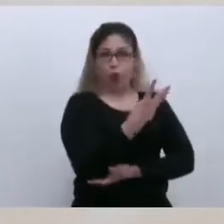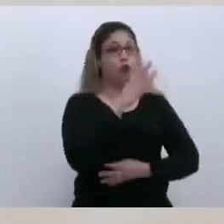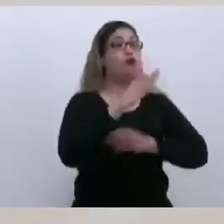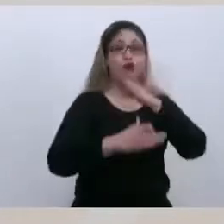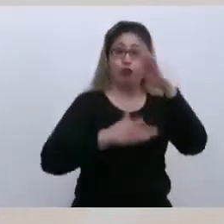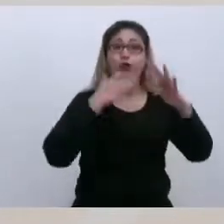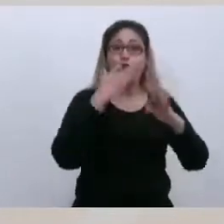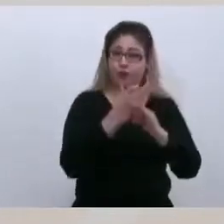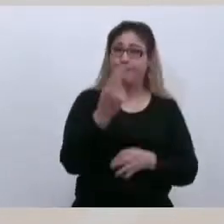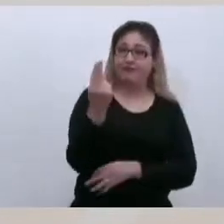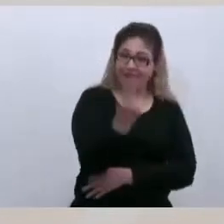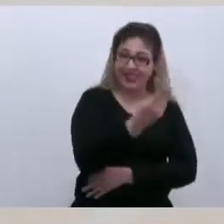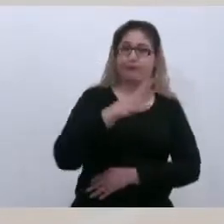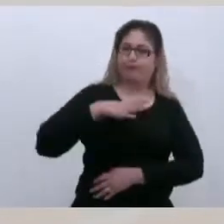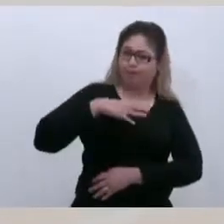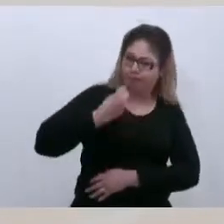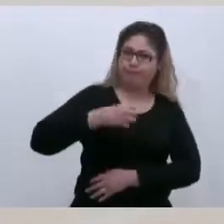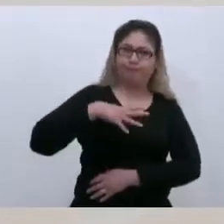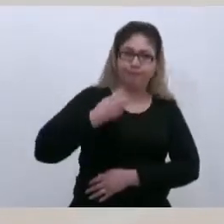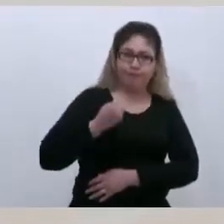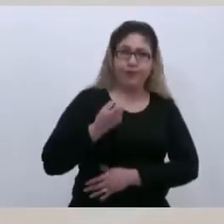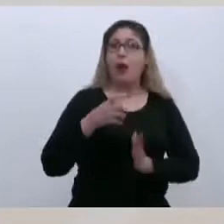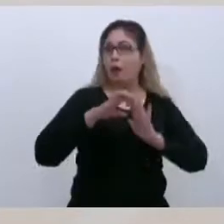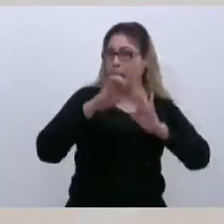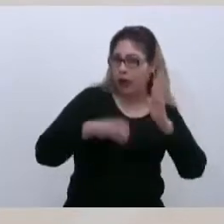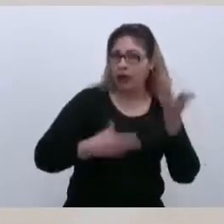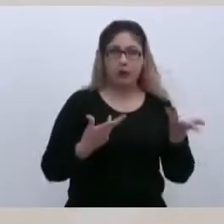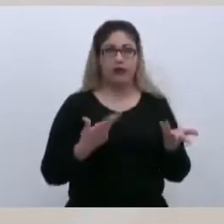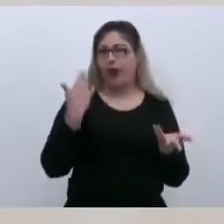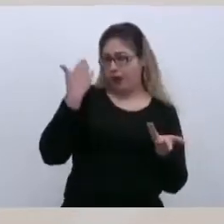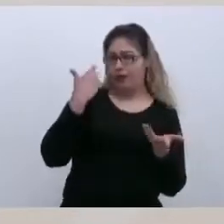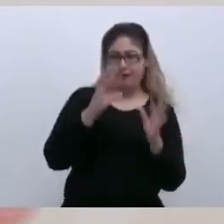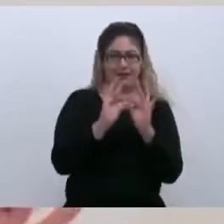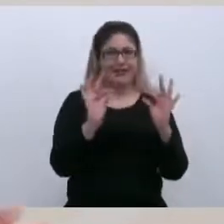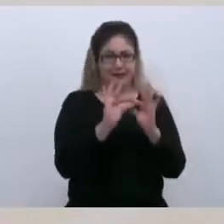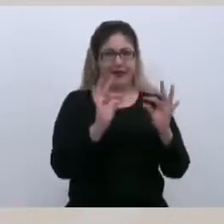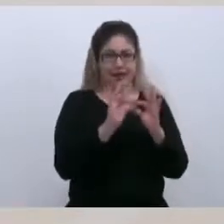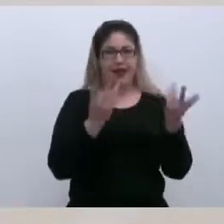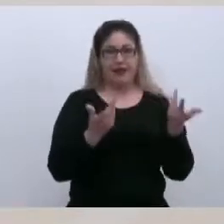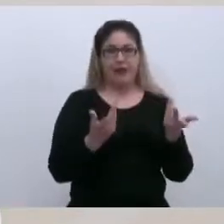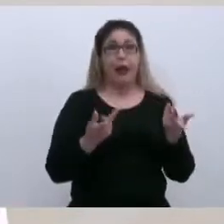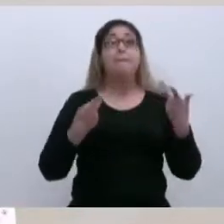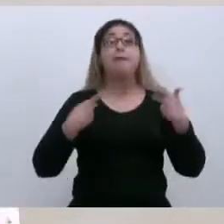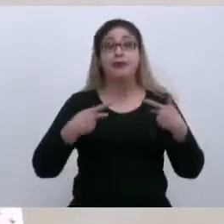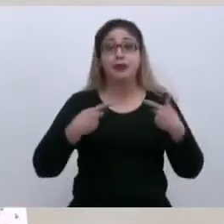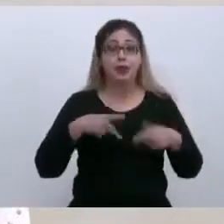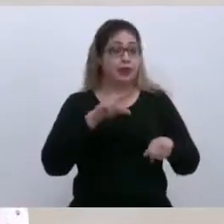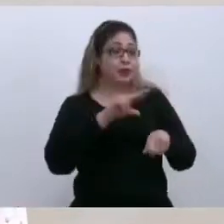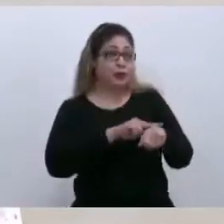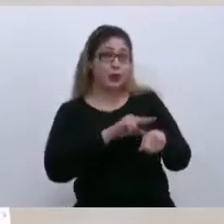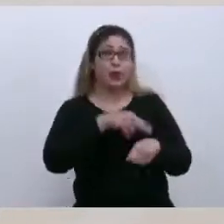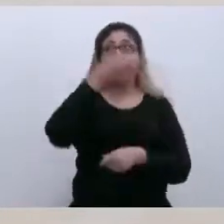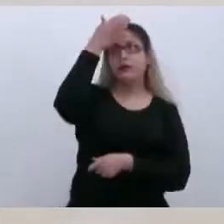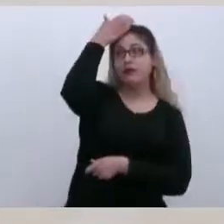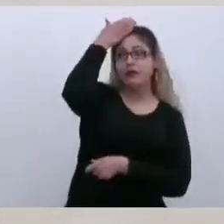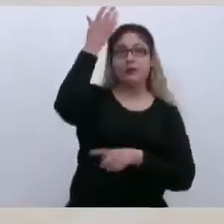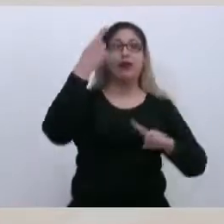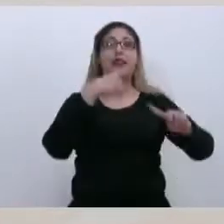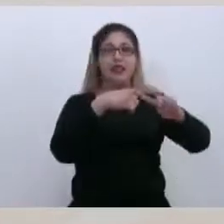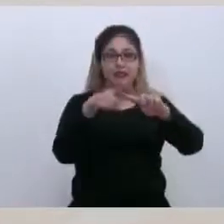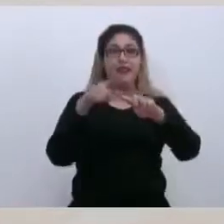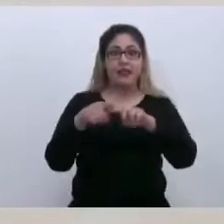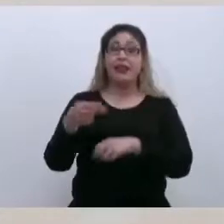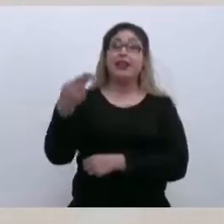lo comentaba, el personal suficiente que nos permita operar al 100% este hospital